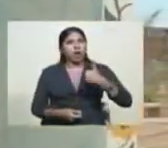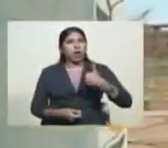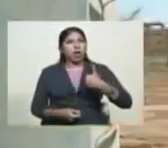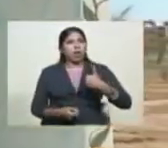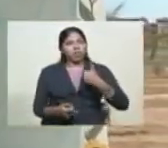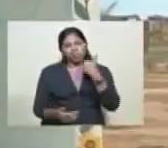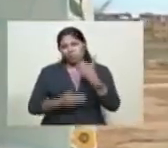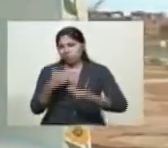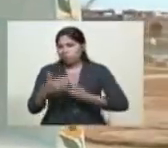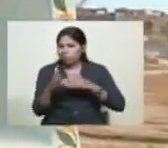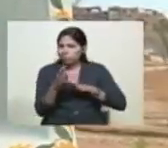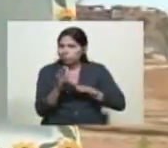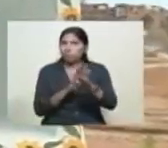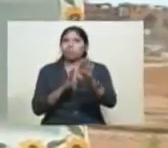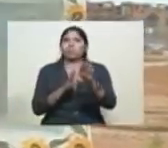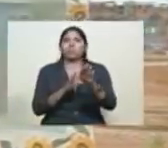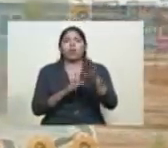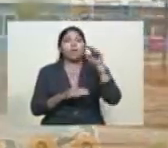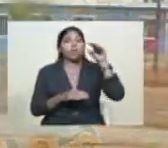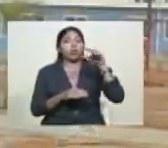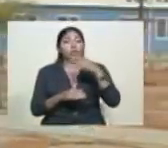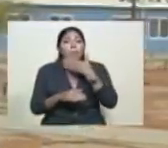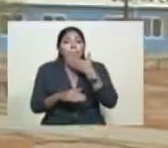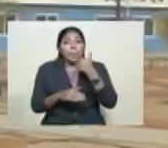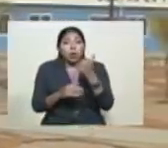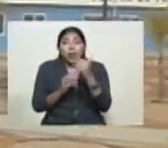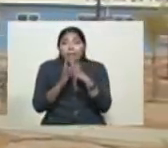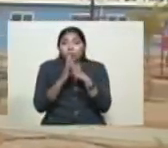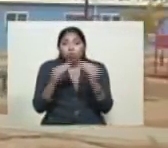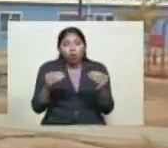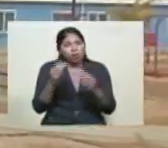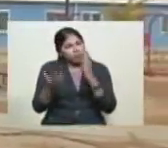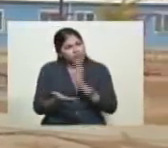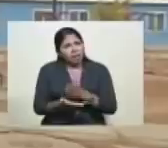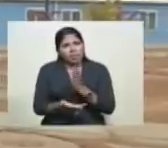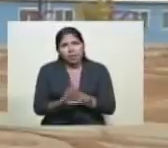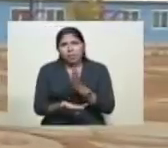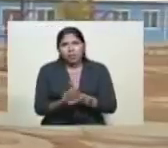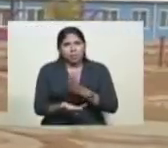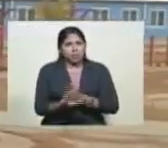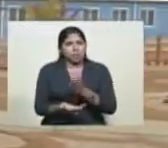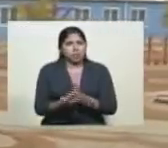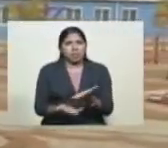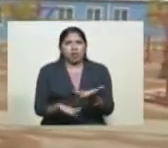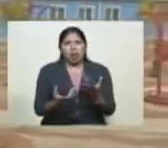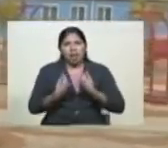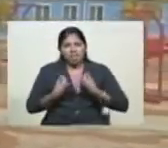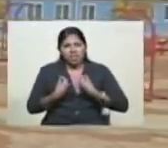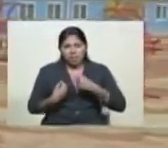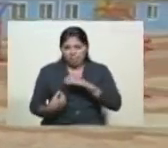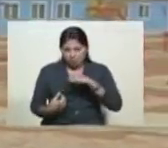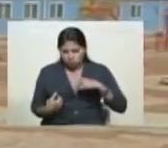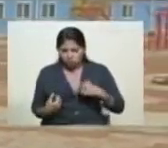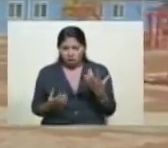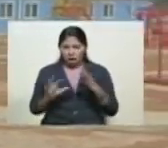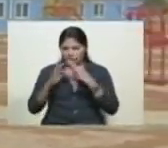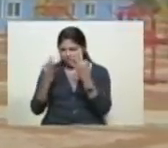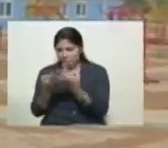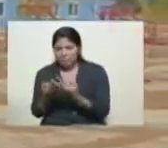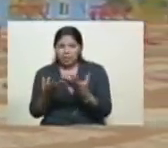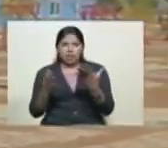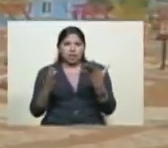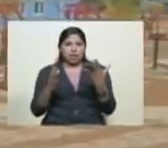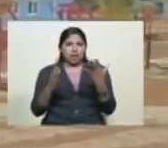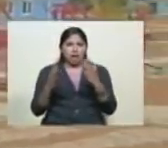adelante, cambiar hacia el futuro. Mejorar todo siempre, siempre mejorar la vida personal, la vida familiar, la